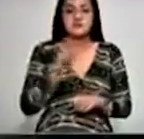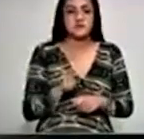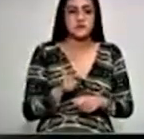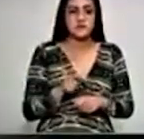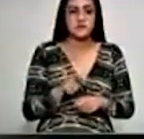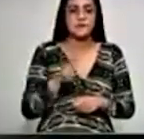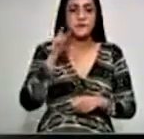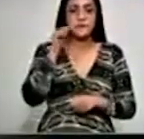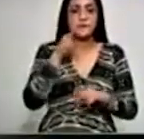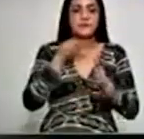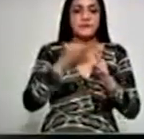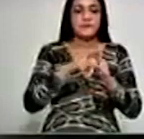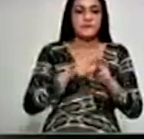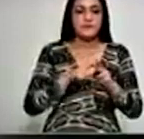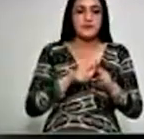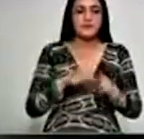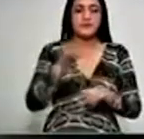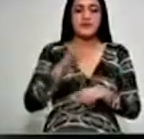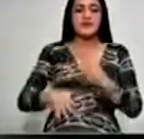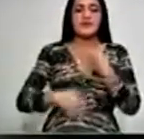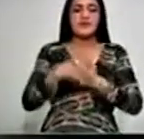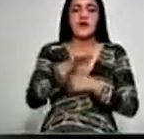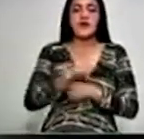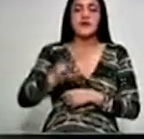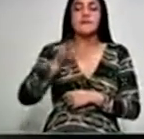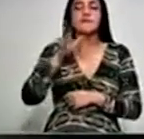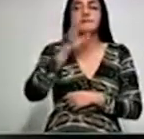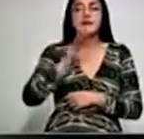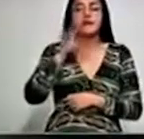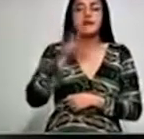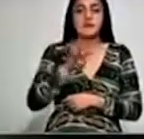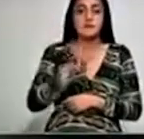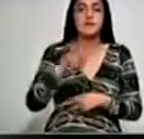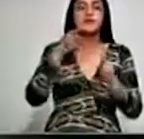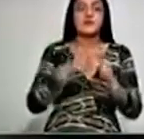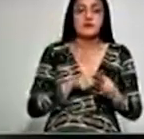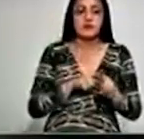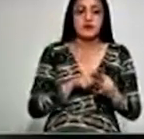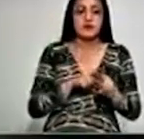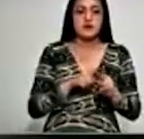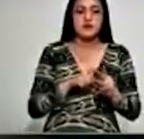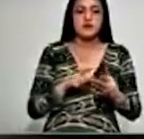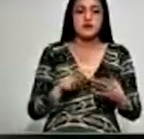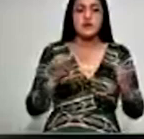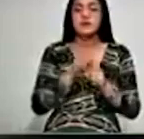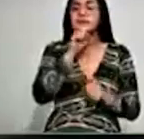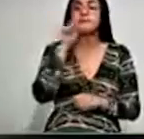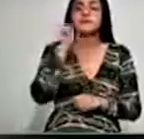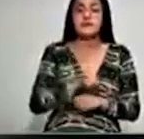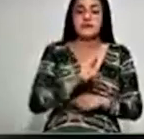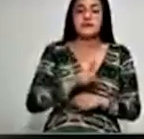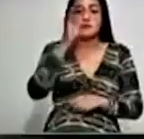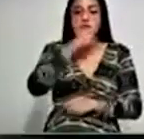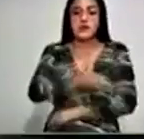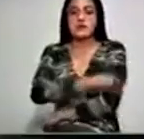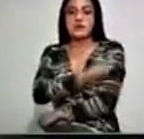a partir de mañana, viernes 15 al martes 19, iniciamos la misma campaña